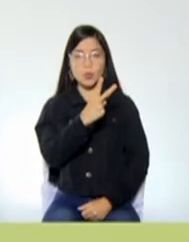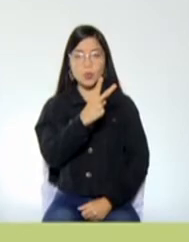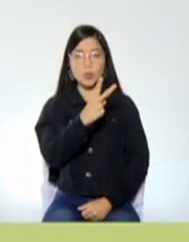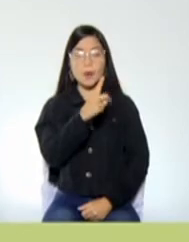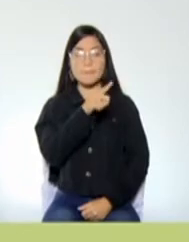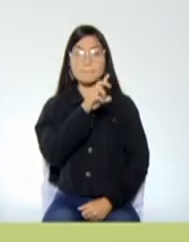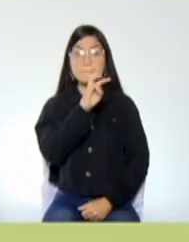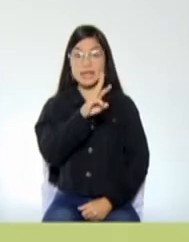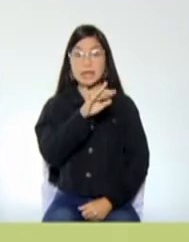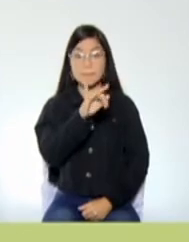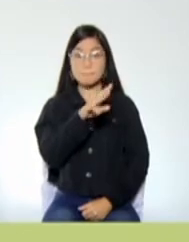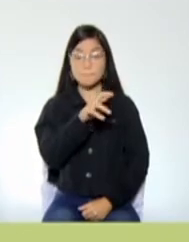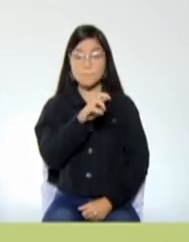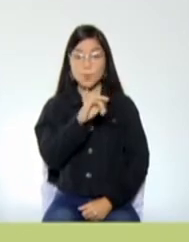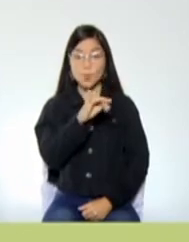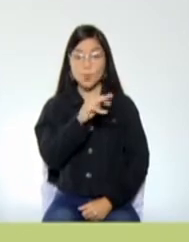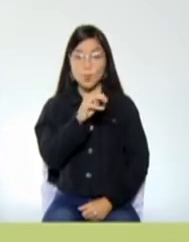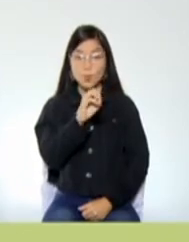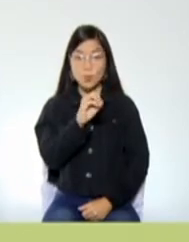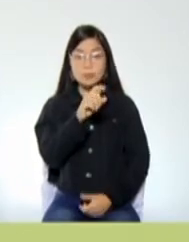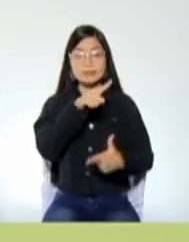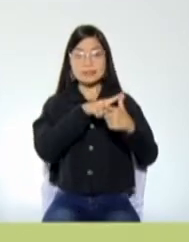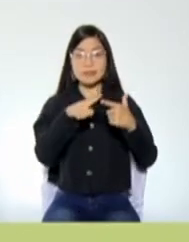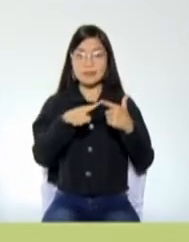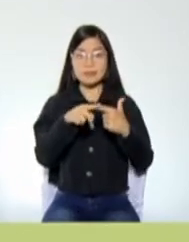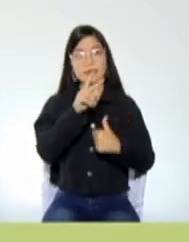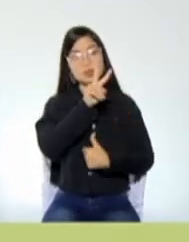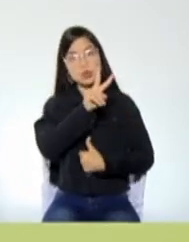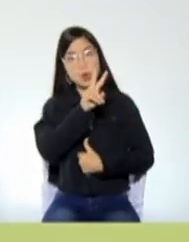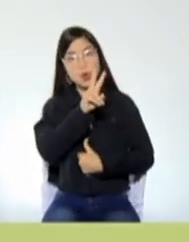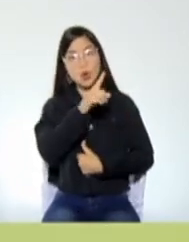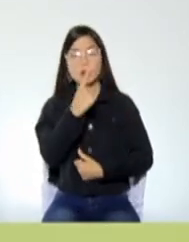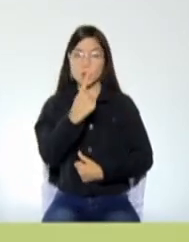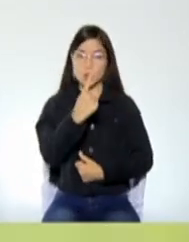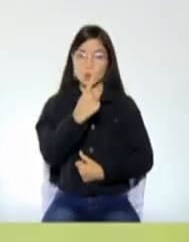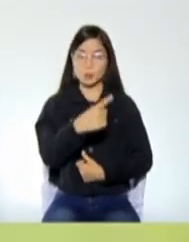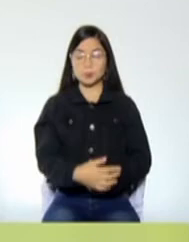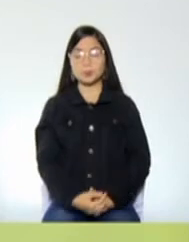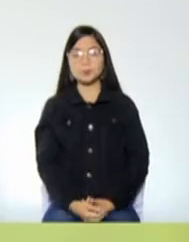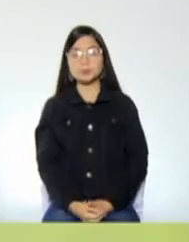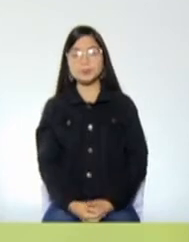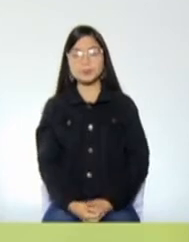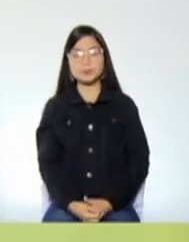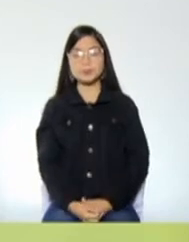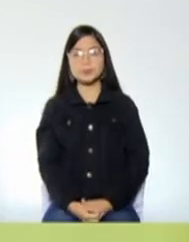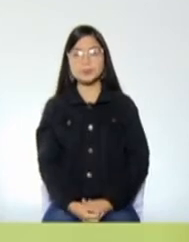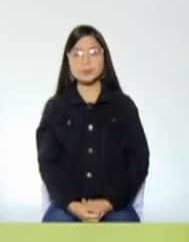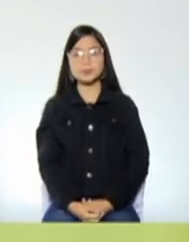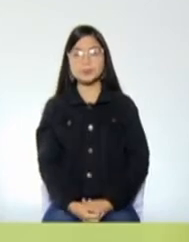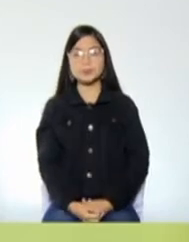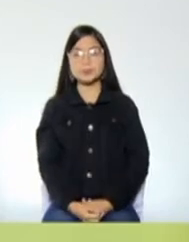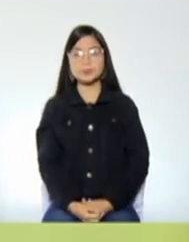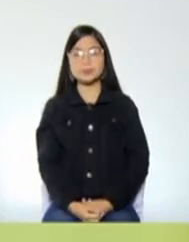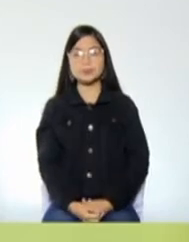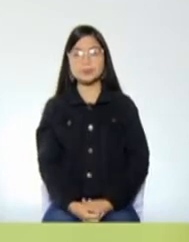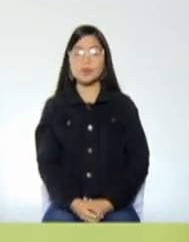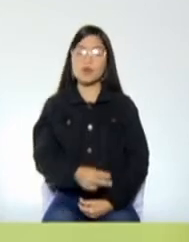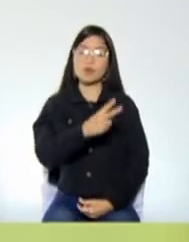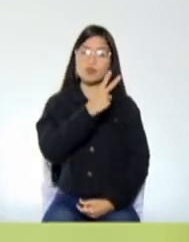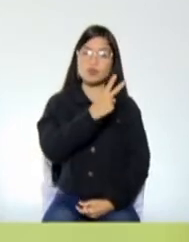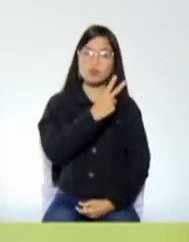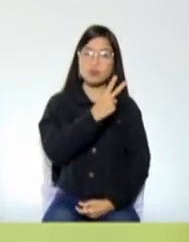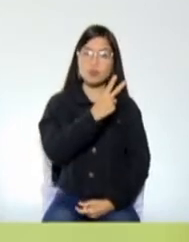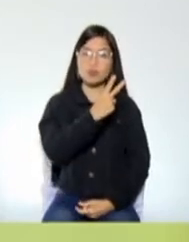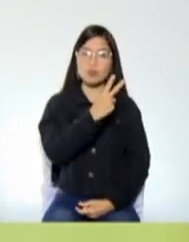2 es un número primo porque es solo divisible entre sí mismo y entre el número 1. Pero entonces todos los múltiplos del número